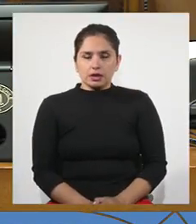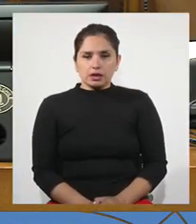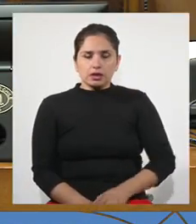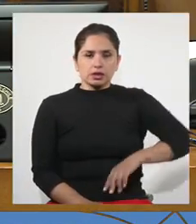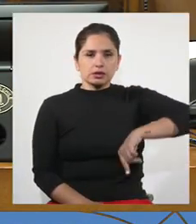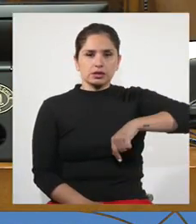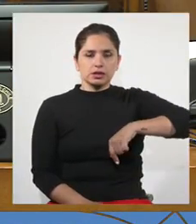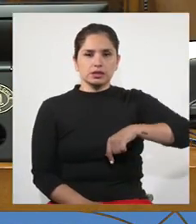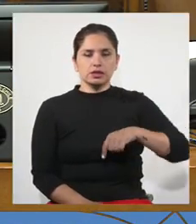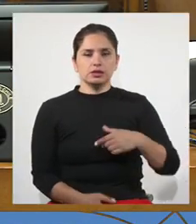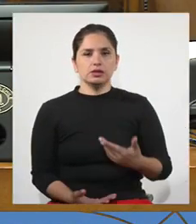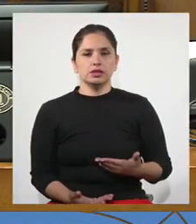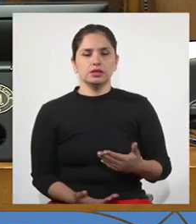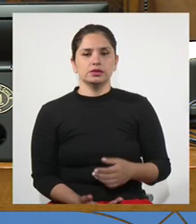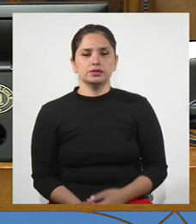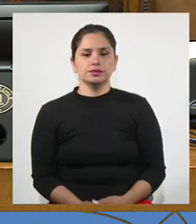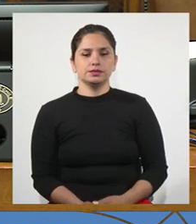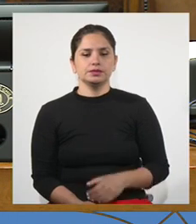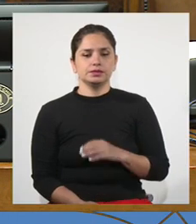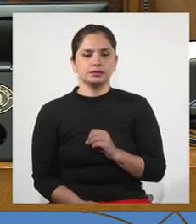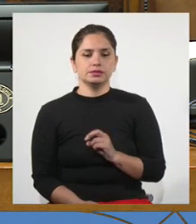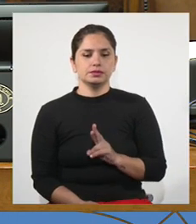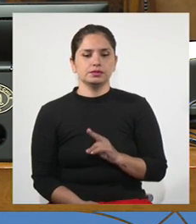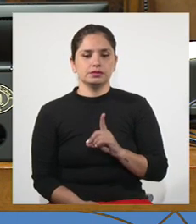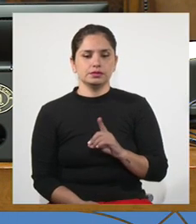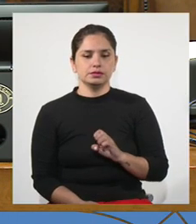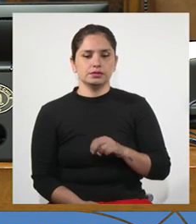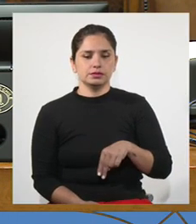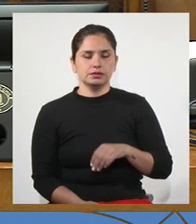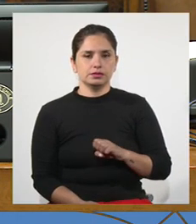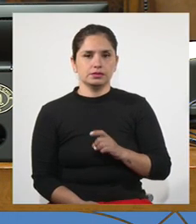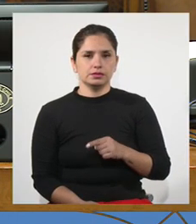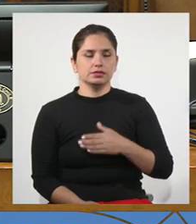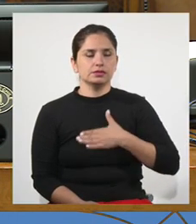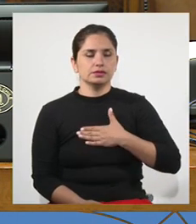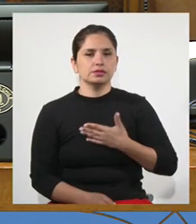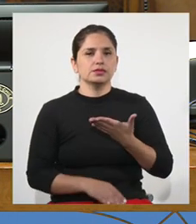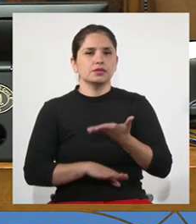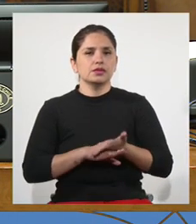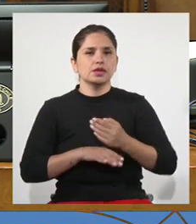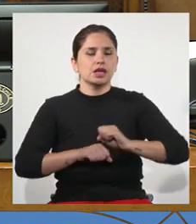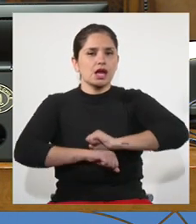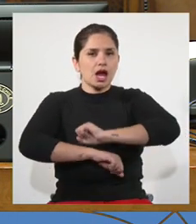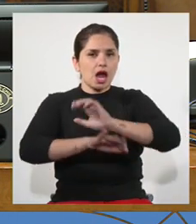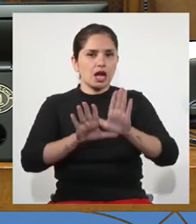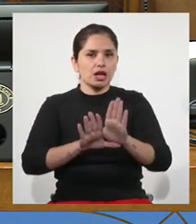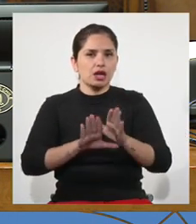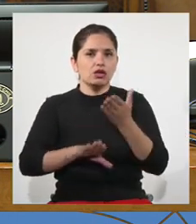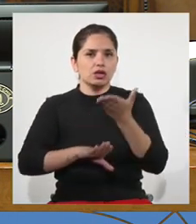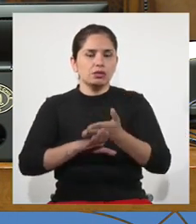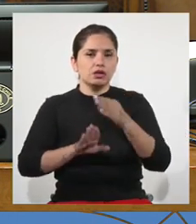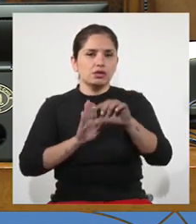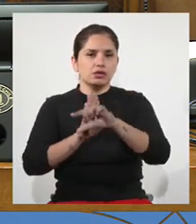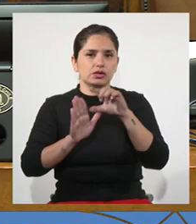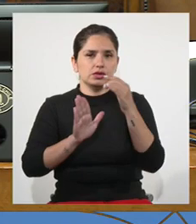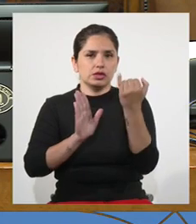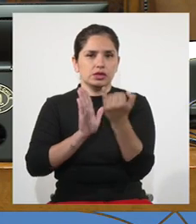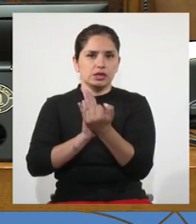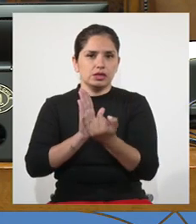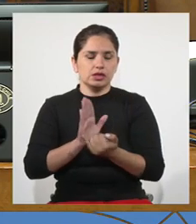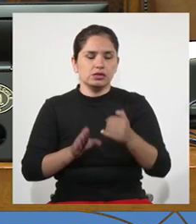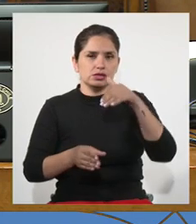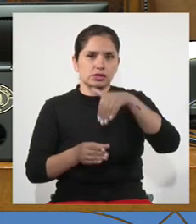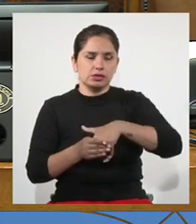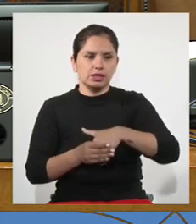senadora Órdenes también me ha pedido precisar lo que ella solicitó se votara en materia de indicaciones.